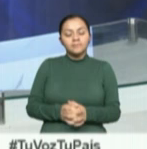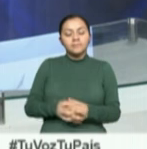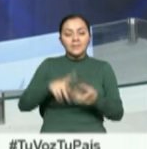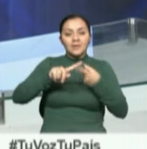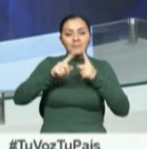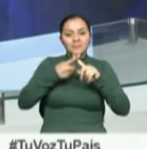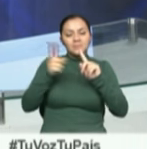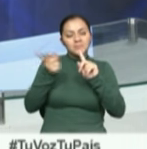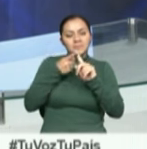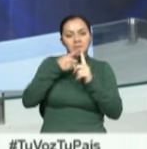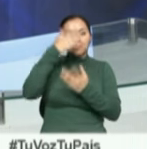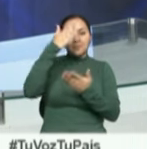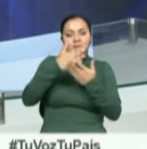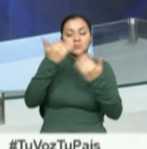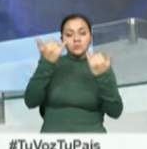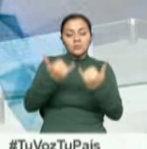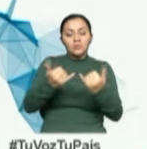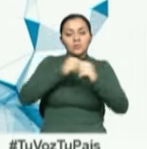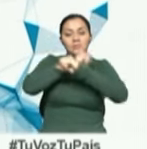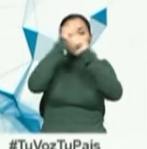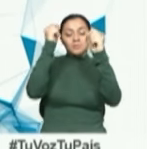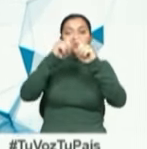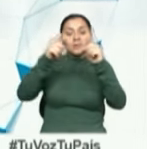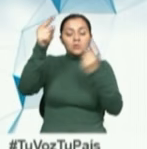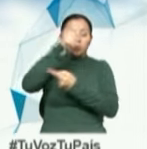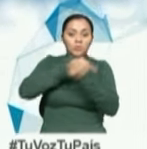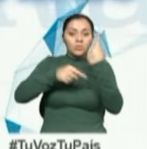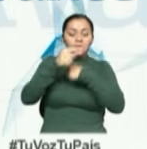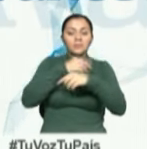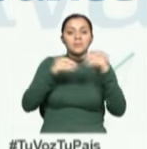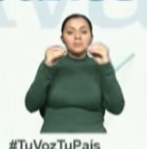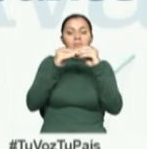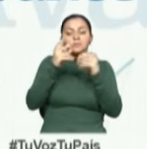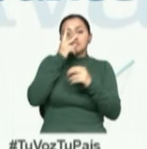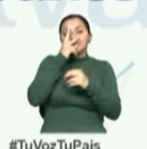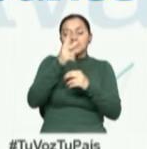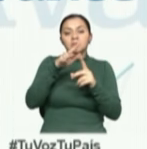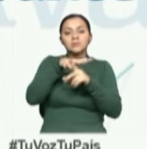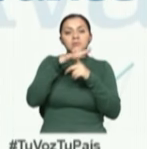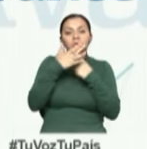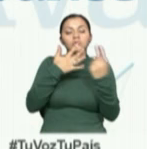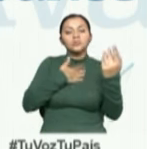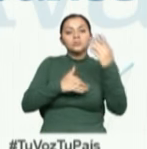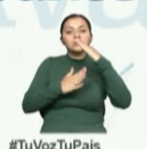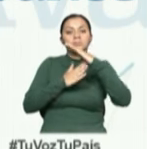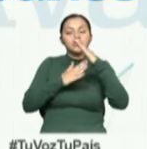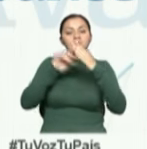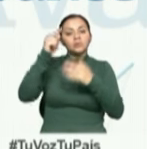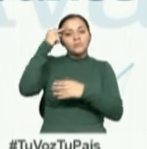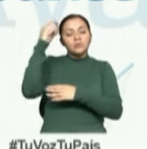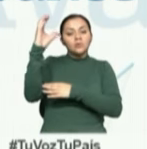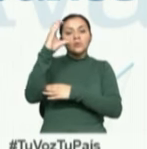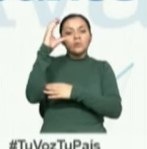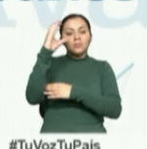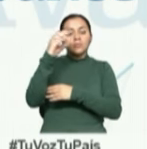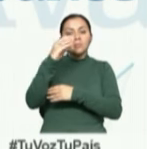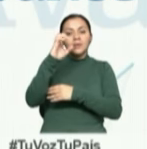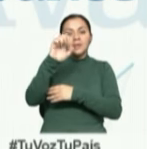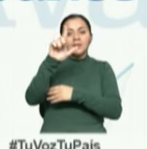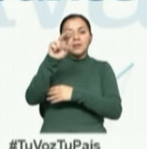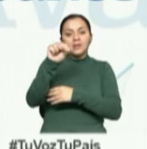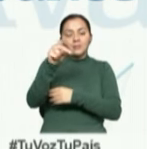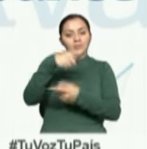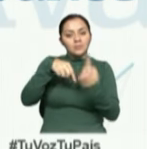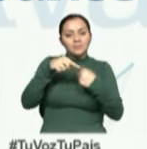Amigos, nos vamos a la primera pausa de esta mañana, pero al regresar le contaremos cómo se encuentra la situación de paz entre el gobierno de Colombia y el